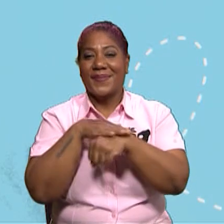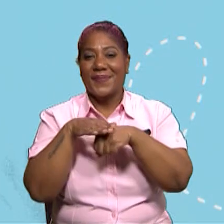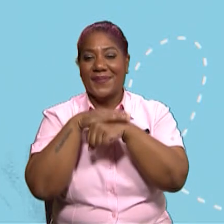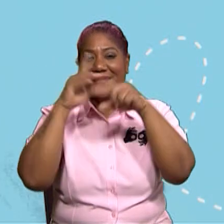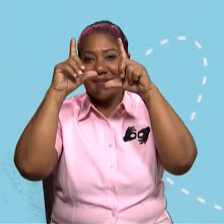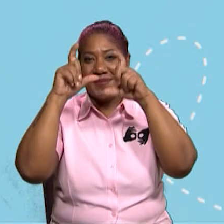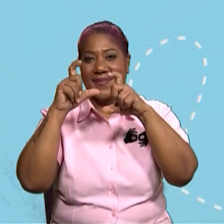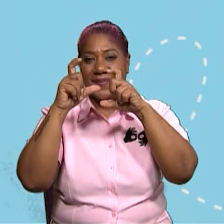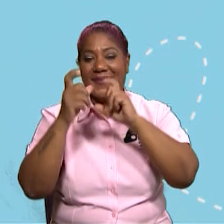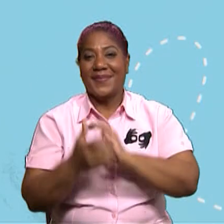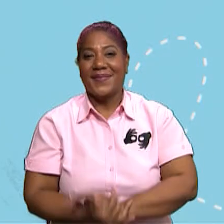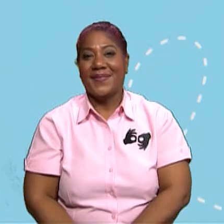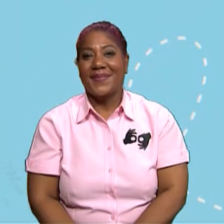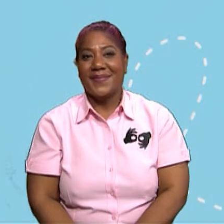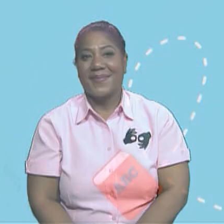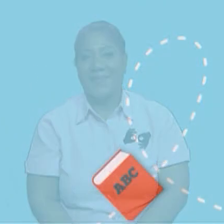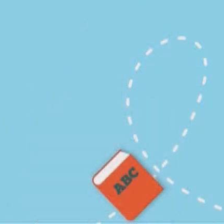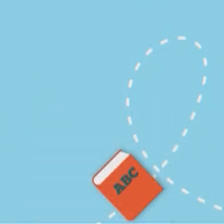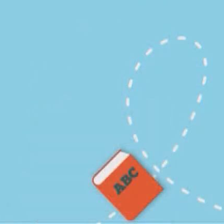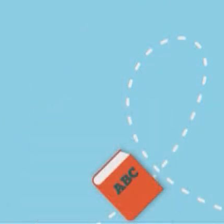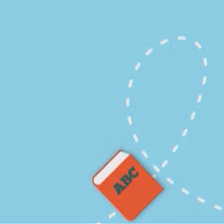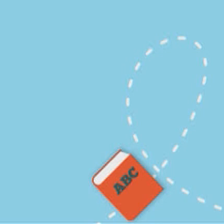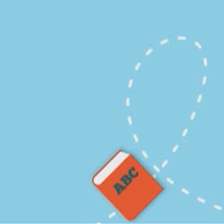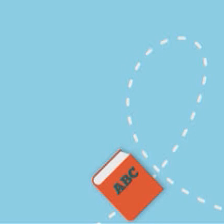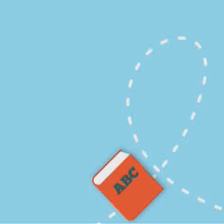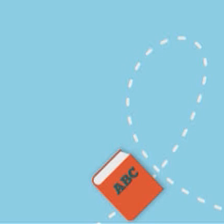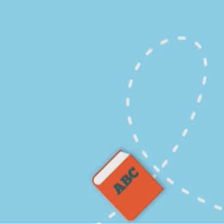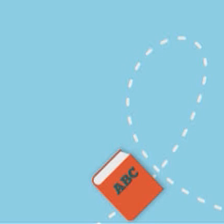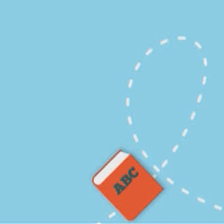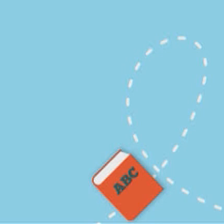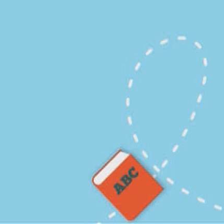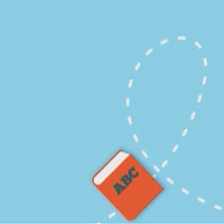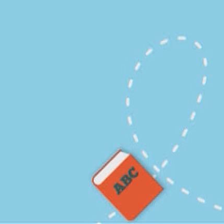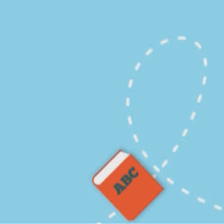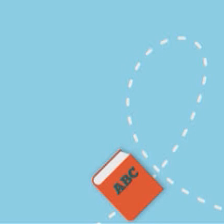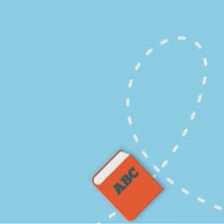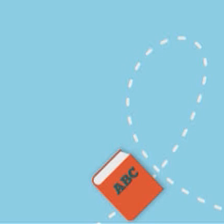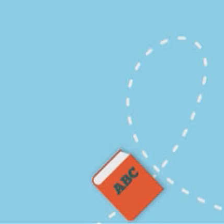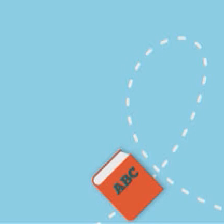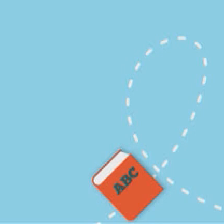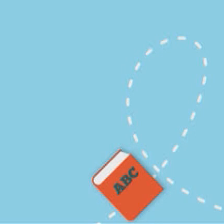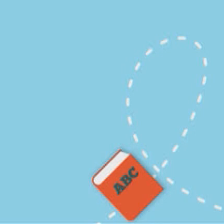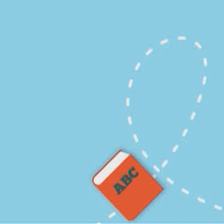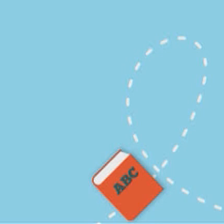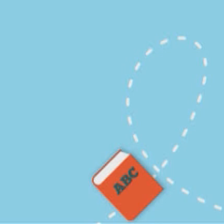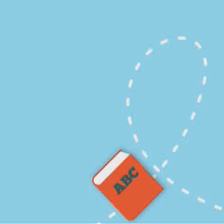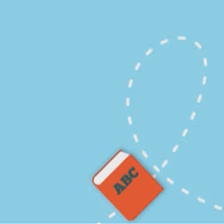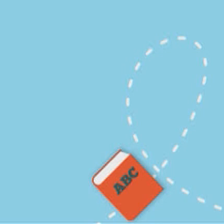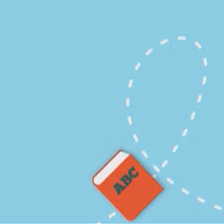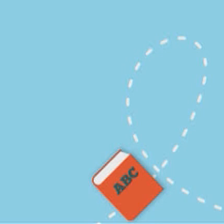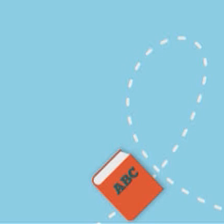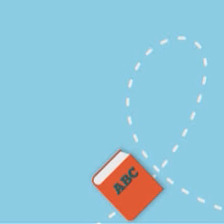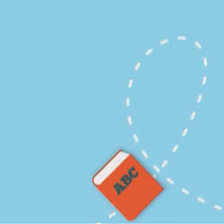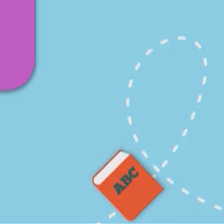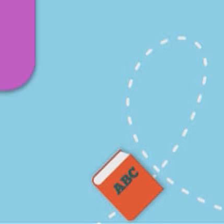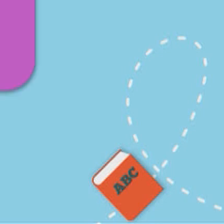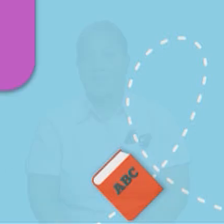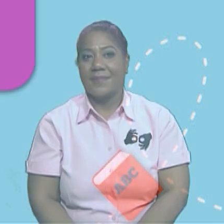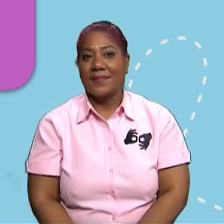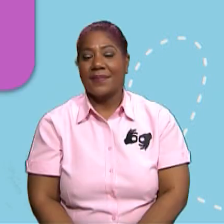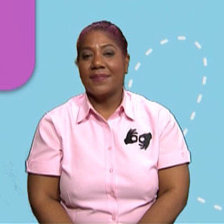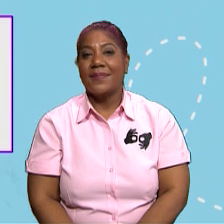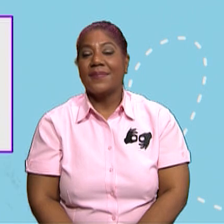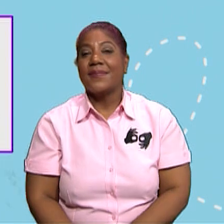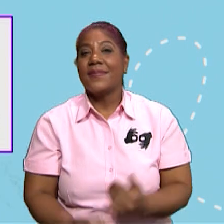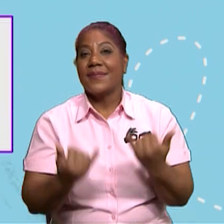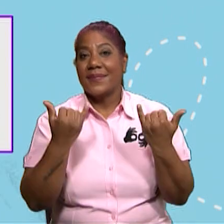de pantalla. Con base en el dibujo, escribe el problema de la división. Excelente. Ahora el